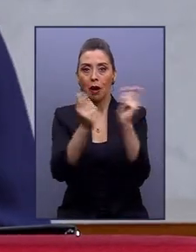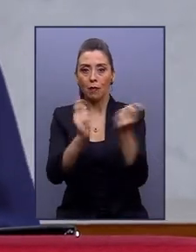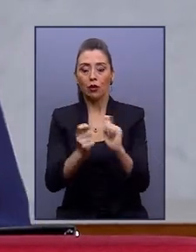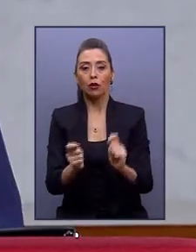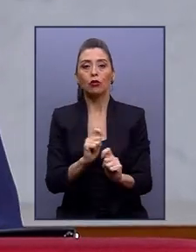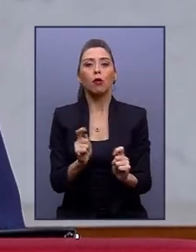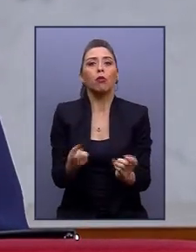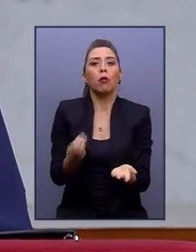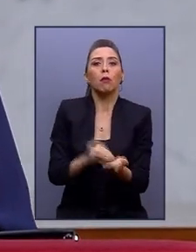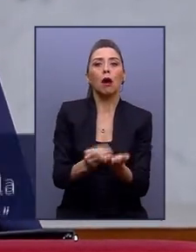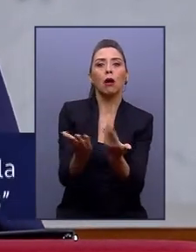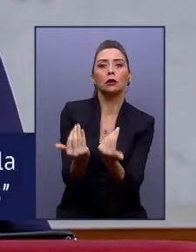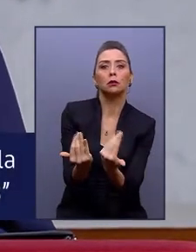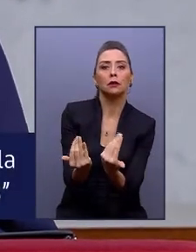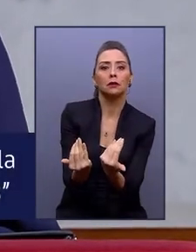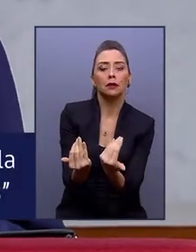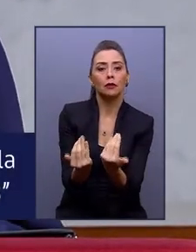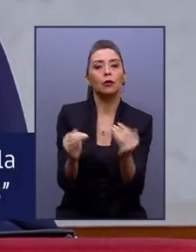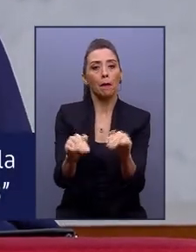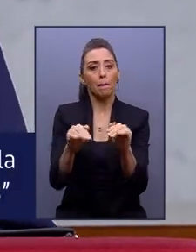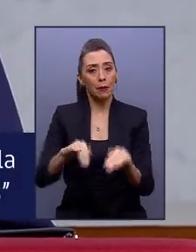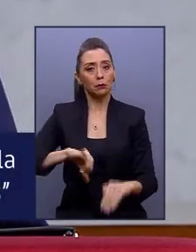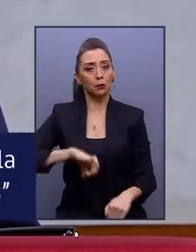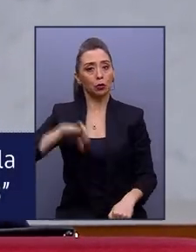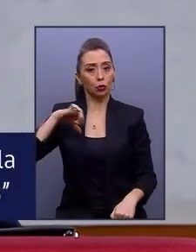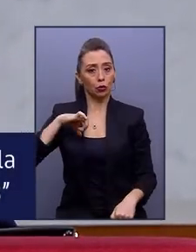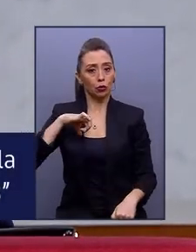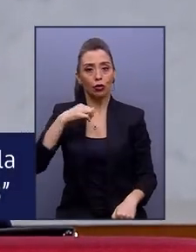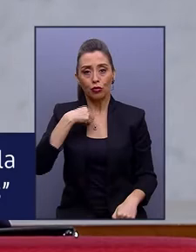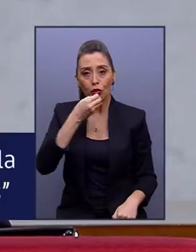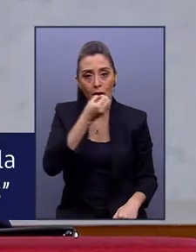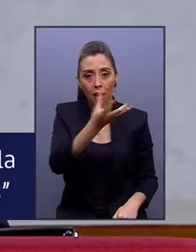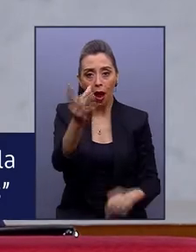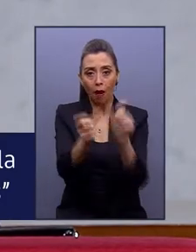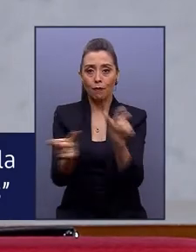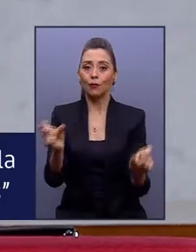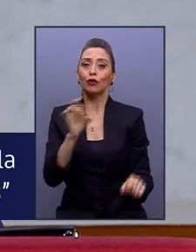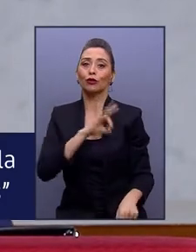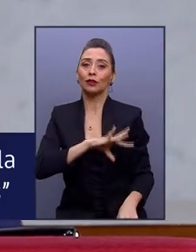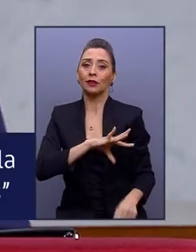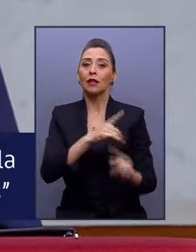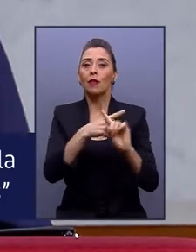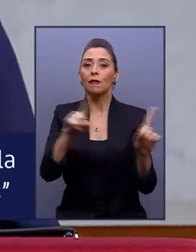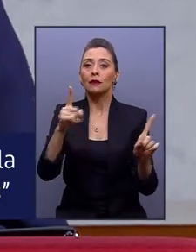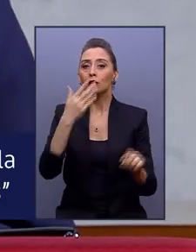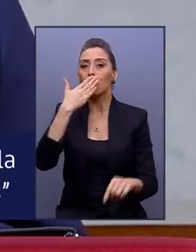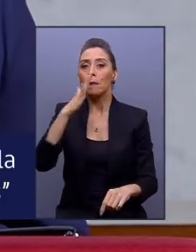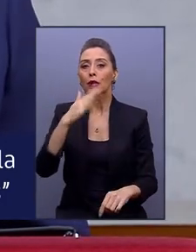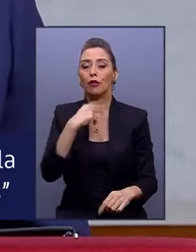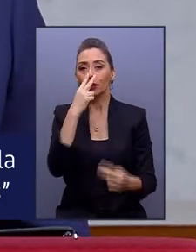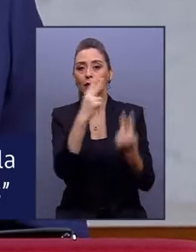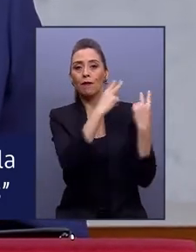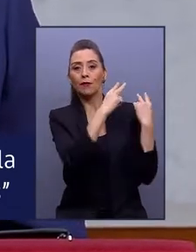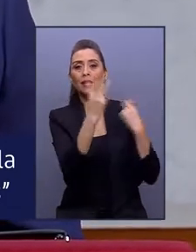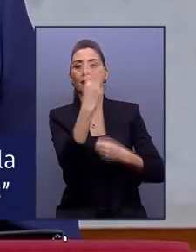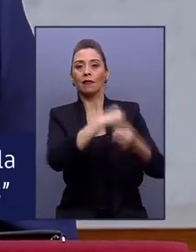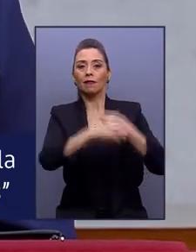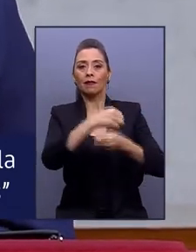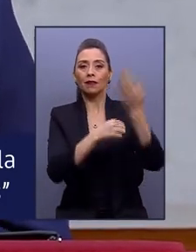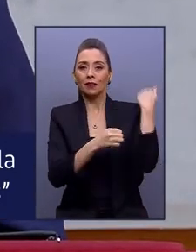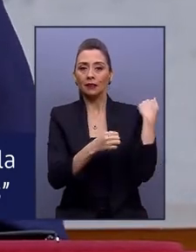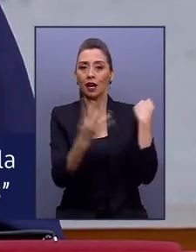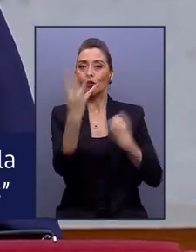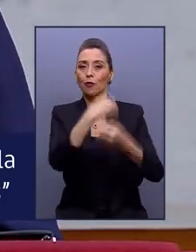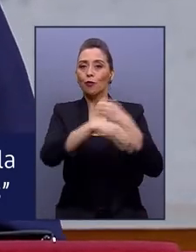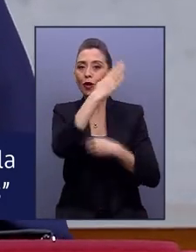podían esperar más. Con ese mismo orgullo hoy le hablo a un Chile distinto y mejor al que pude ver hace 3 o 4 años cuando recorría el